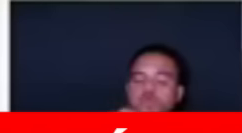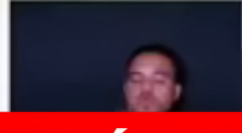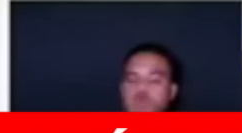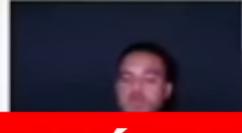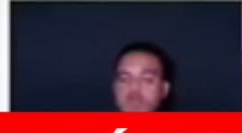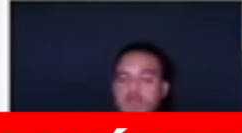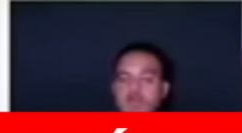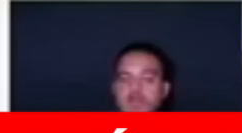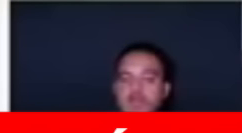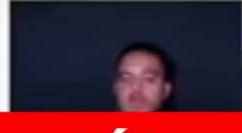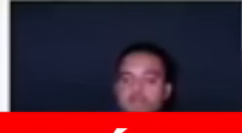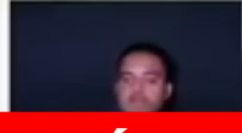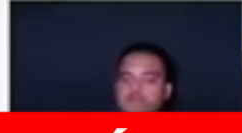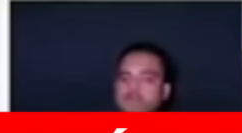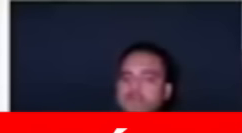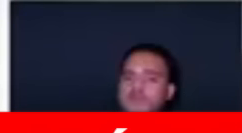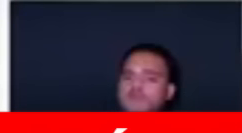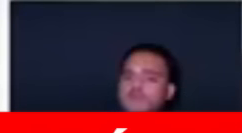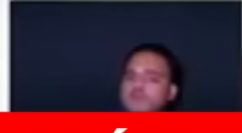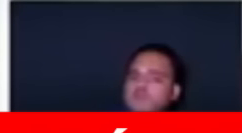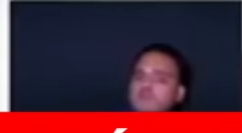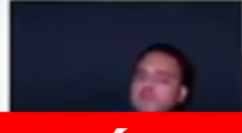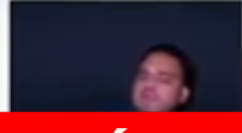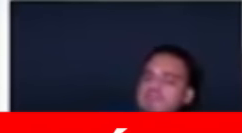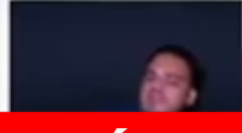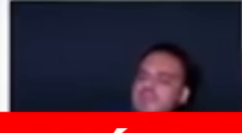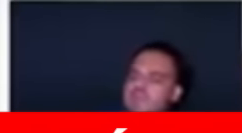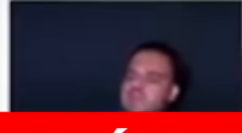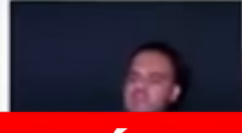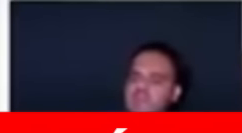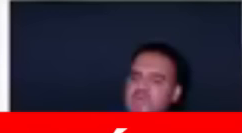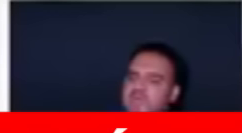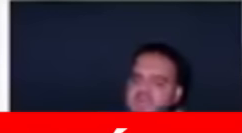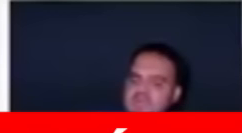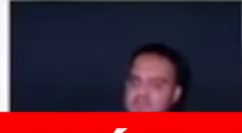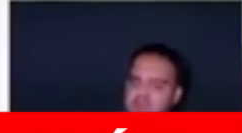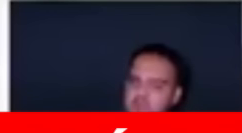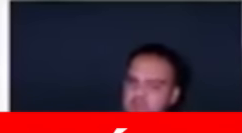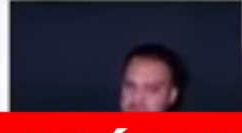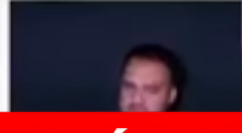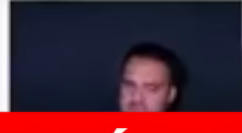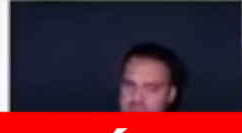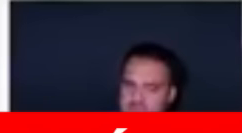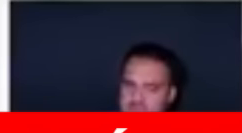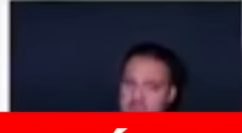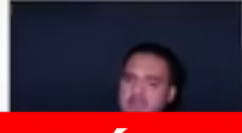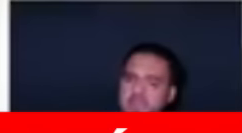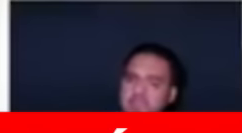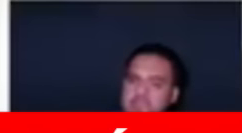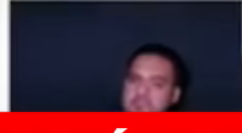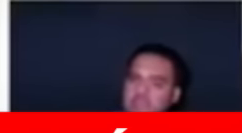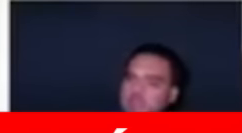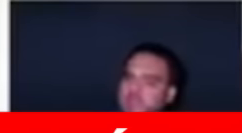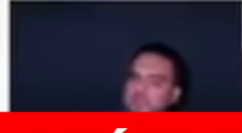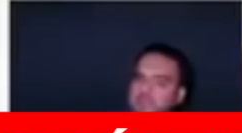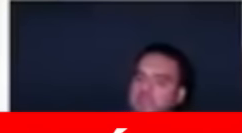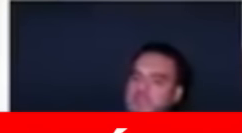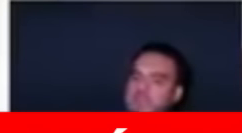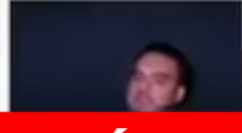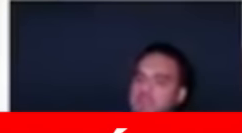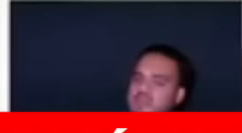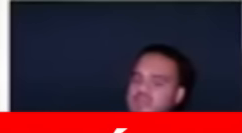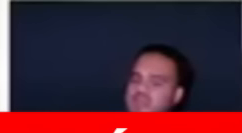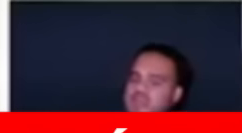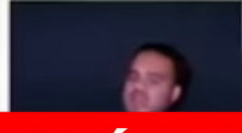Bienaventurados los perseguidos por causa de la justicia. Bienaventurada seas cuando